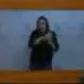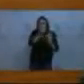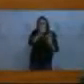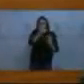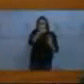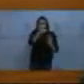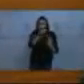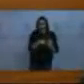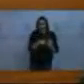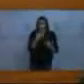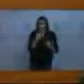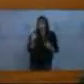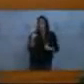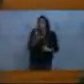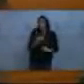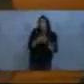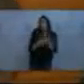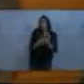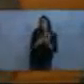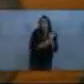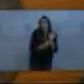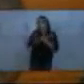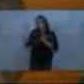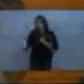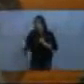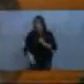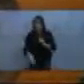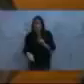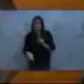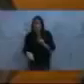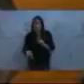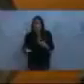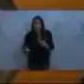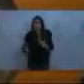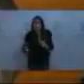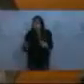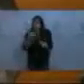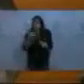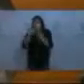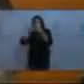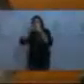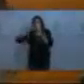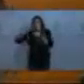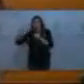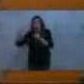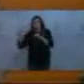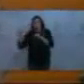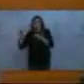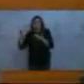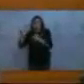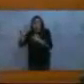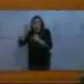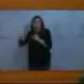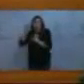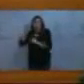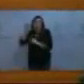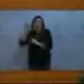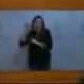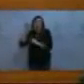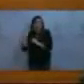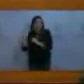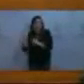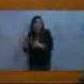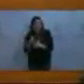año de SELENE, pues obviamente tienes más que el que está trabajando en otro hospital no tenía SELENE. ¿Esa es la alta especialización en la